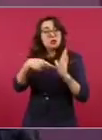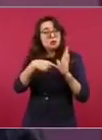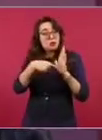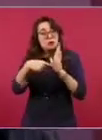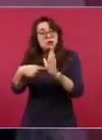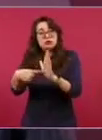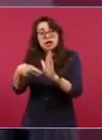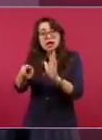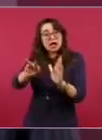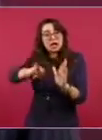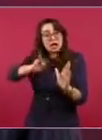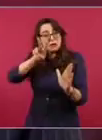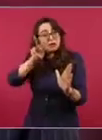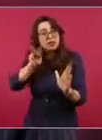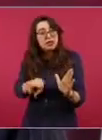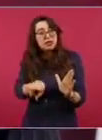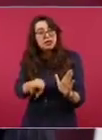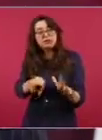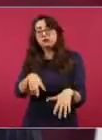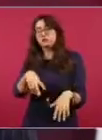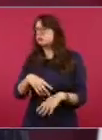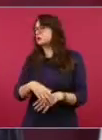porque los pueden asesinar.